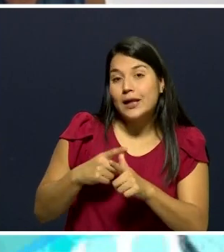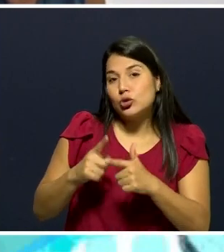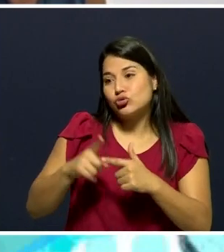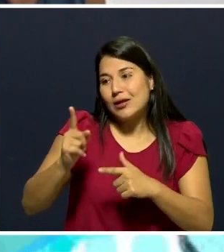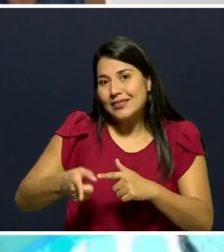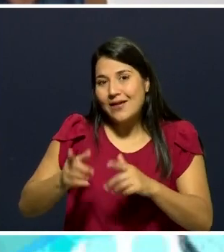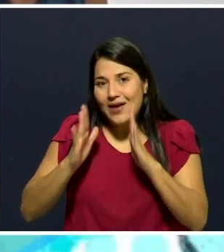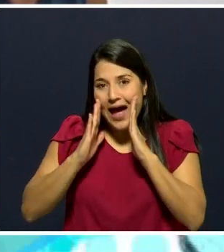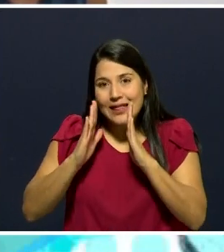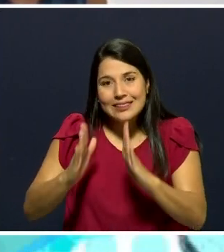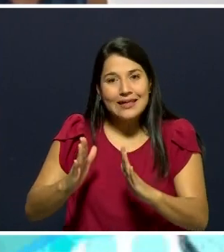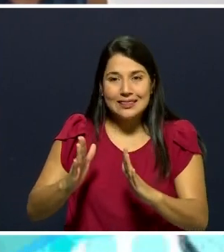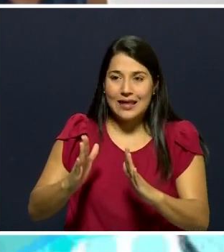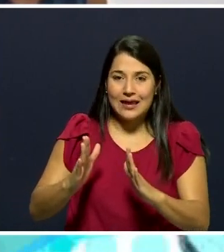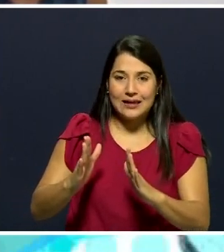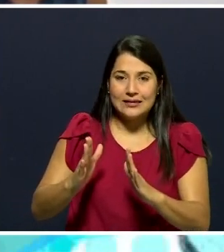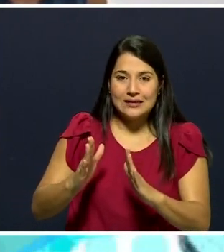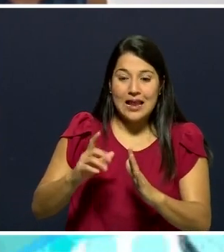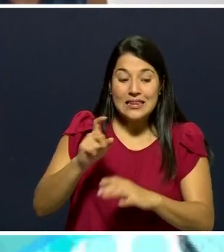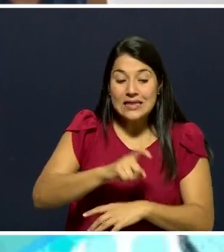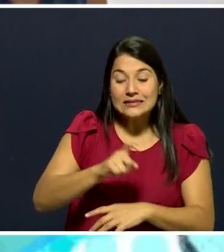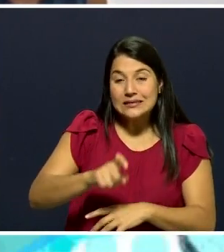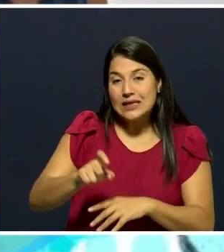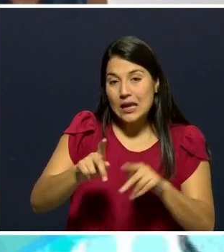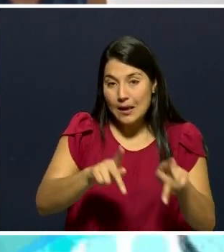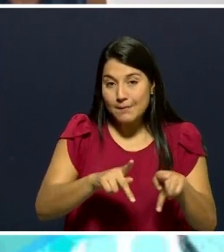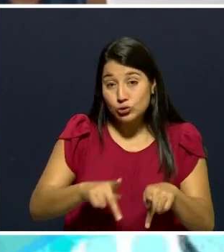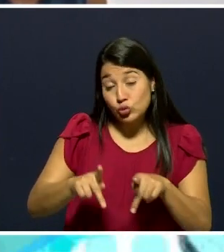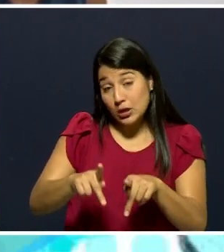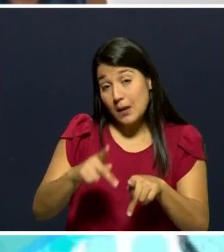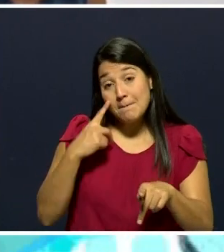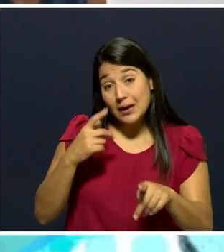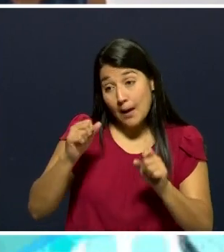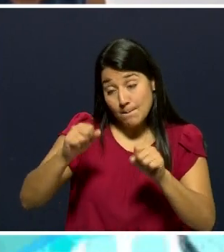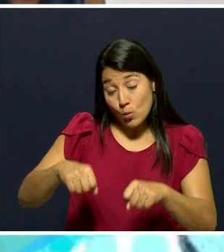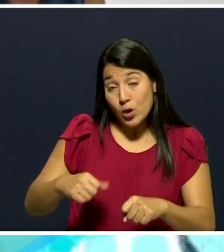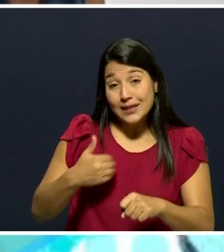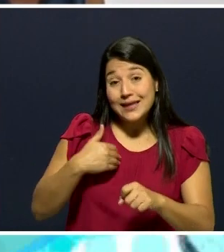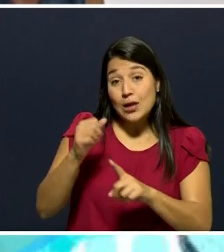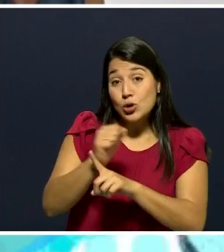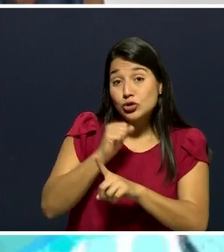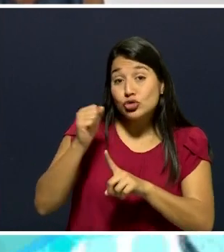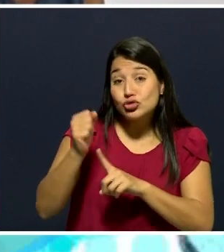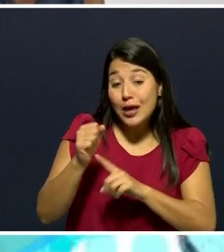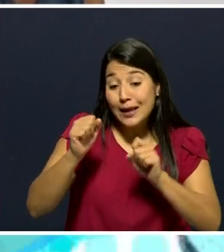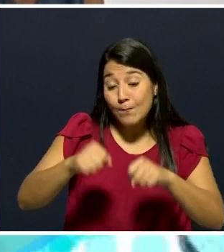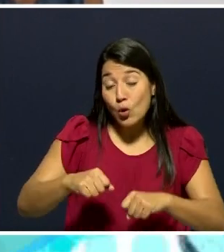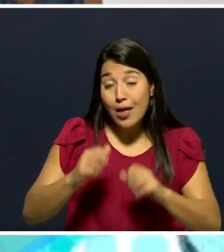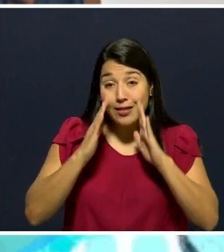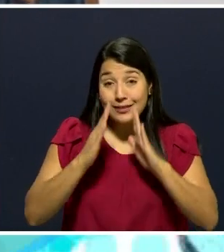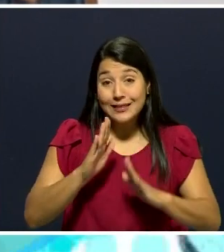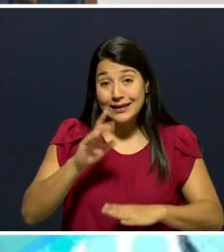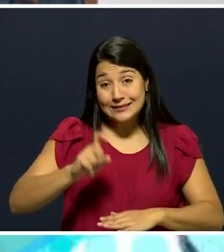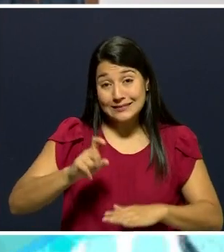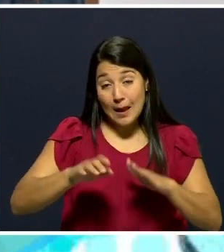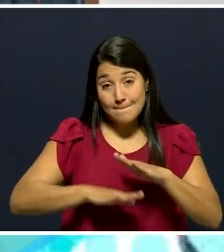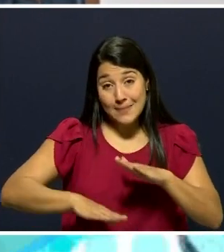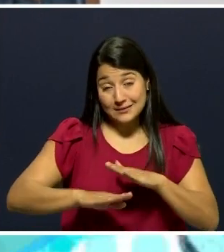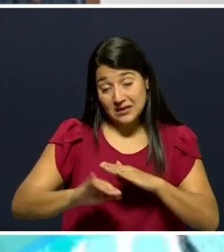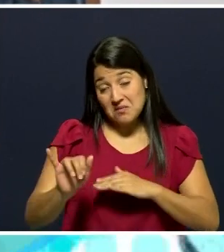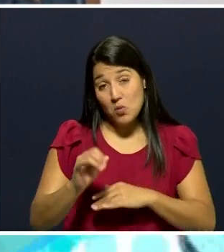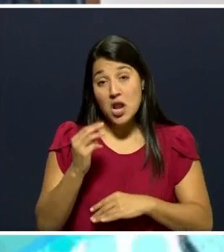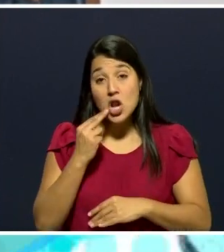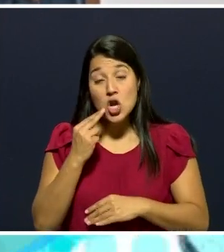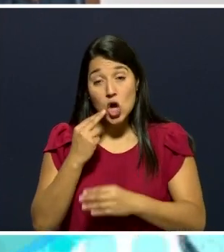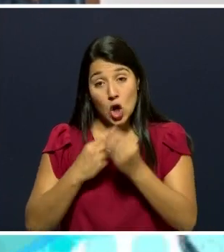son la clave para poder tener una sociedad que atienda necesidades que son básicas, como incluso la nutrición. Muchísimas